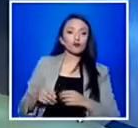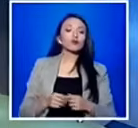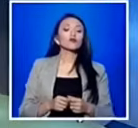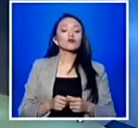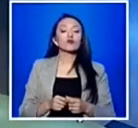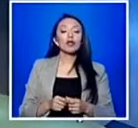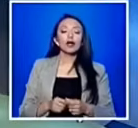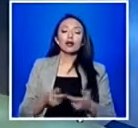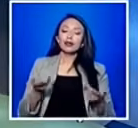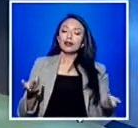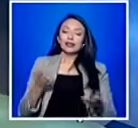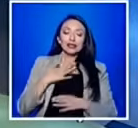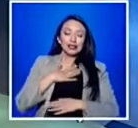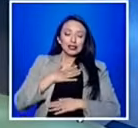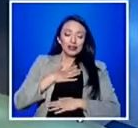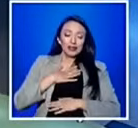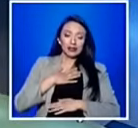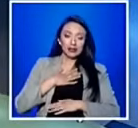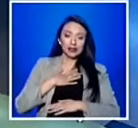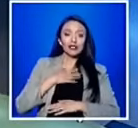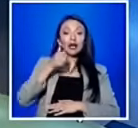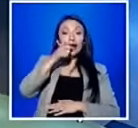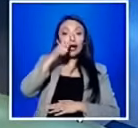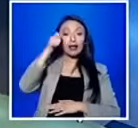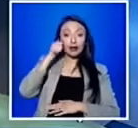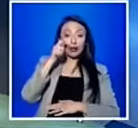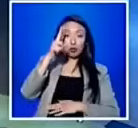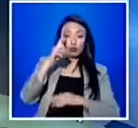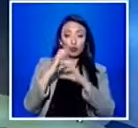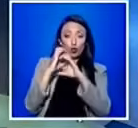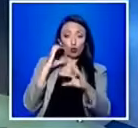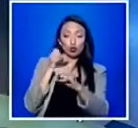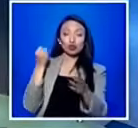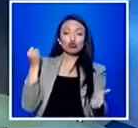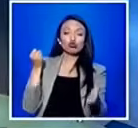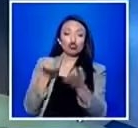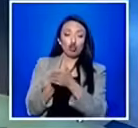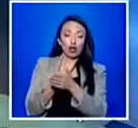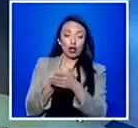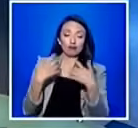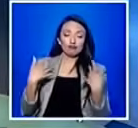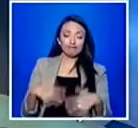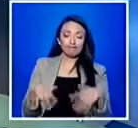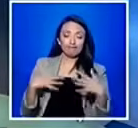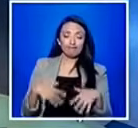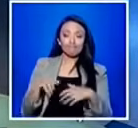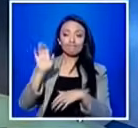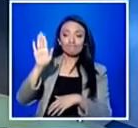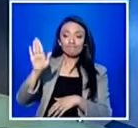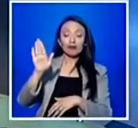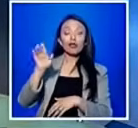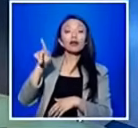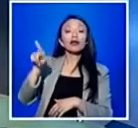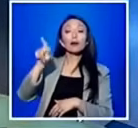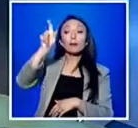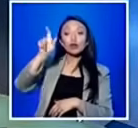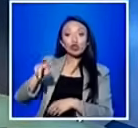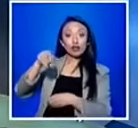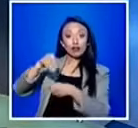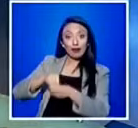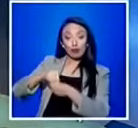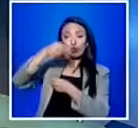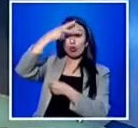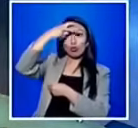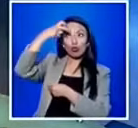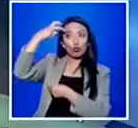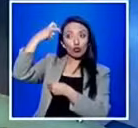7:50. Un bus con integrantes de una comunidad indígena de Aguarico, en el extremo sur de la Amazonía ecuatoriana, se accidentó